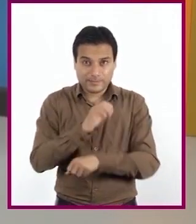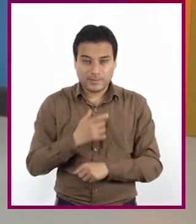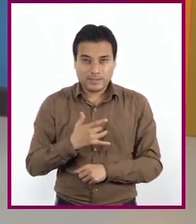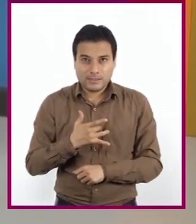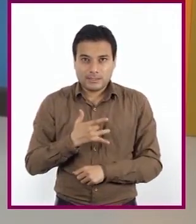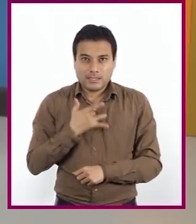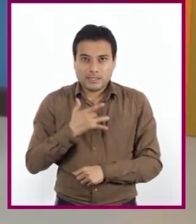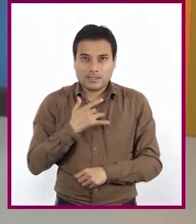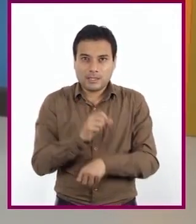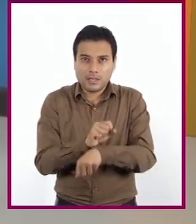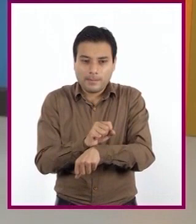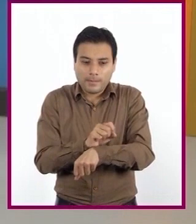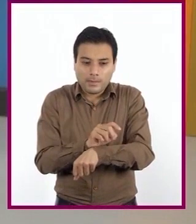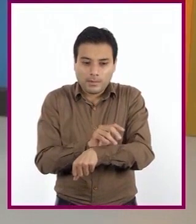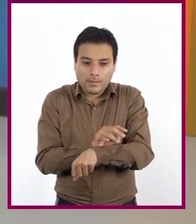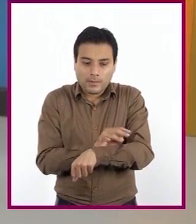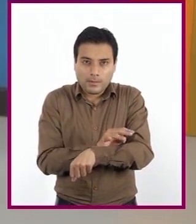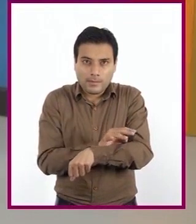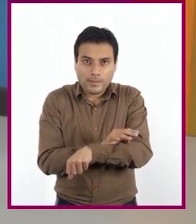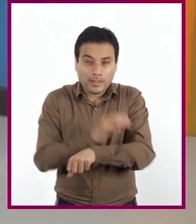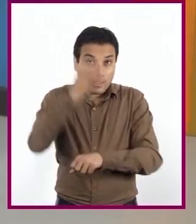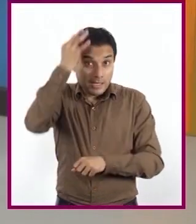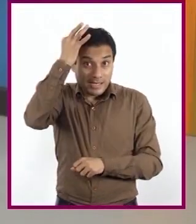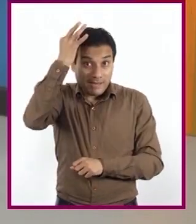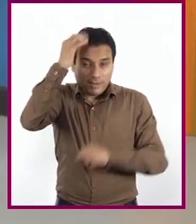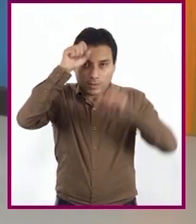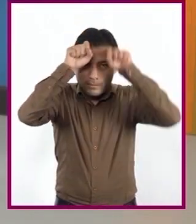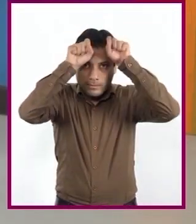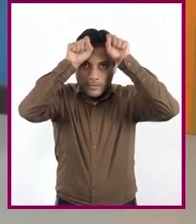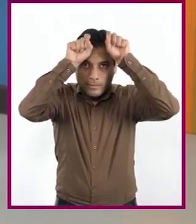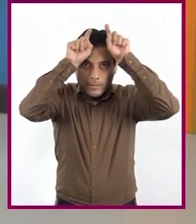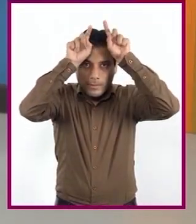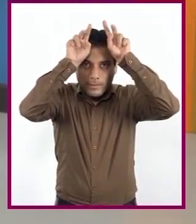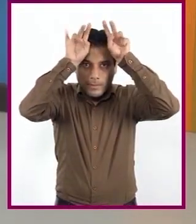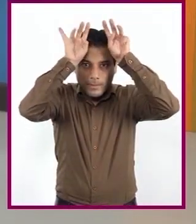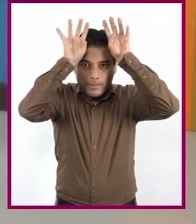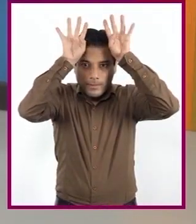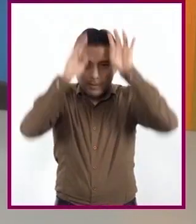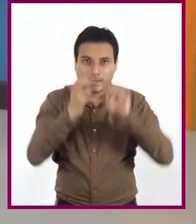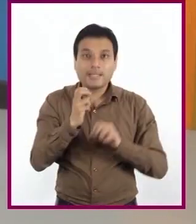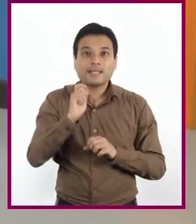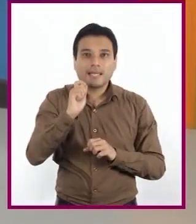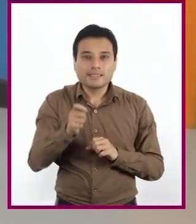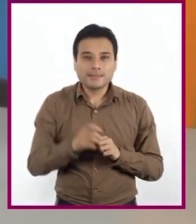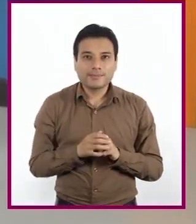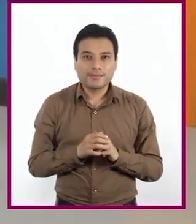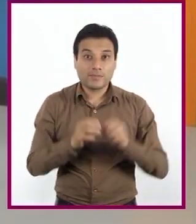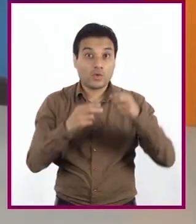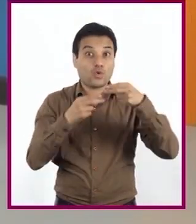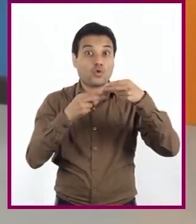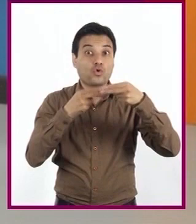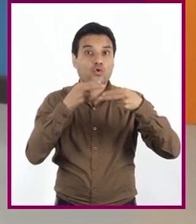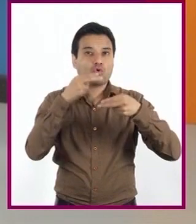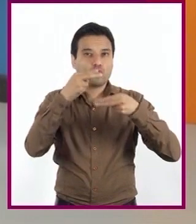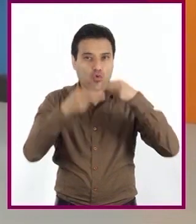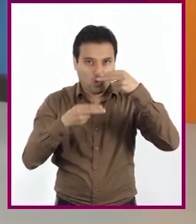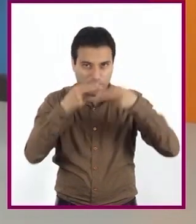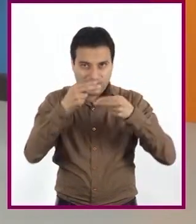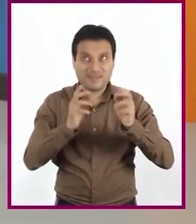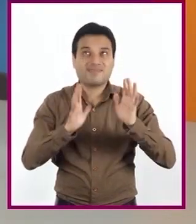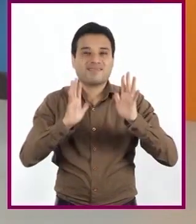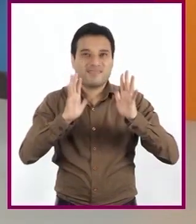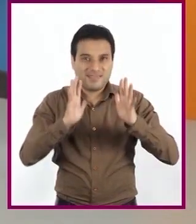de gallina, los cabellos comienzan a pararse. Ese es un signo de que la nube está polarizando nuestra carga